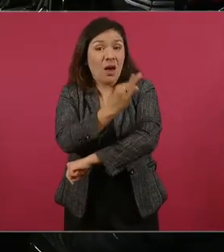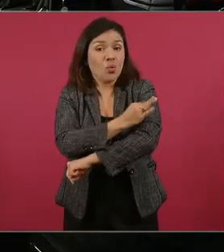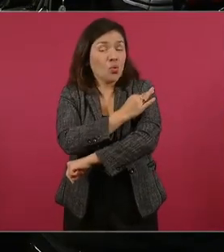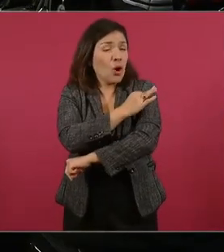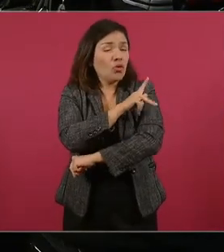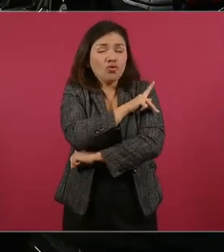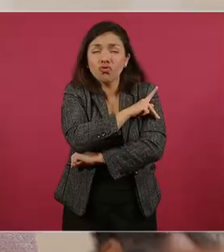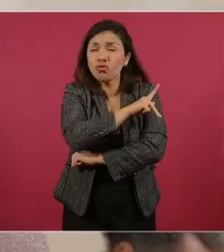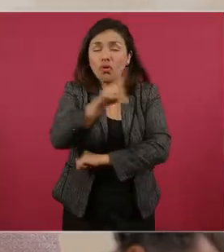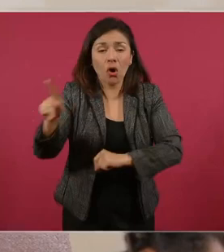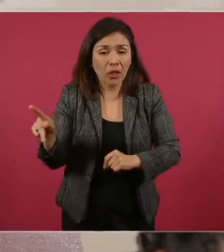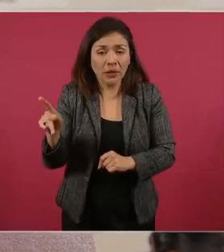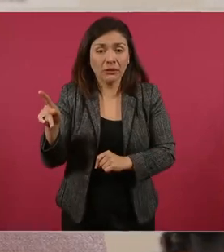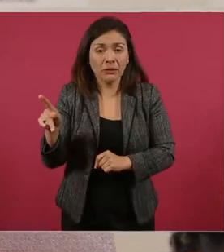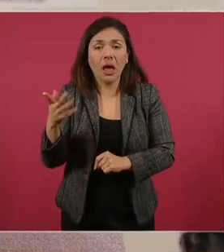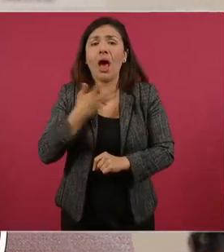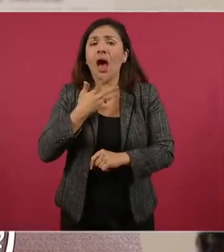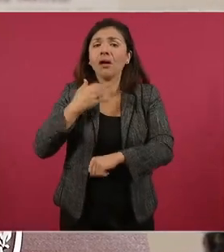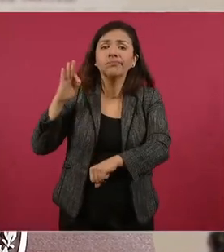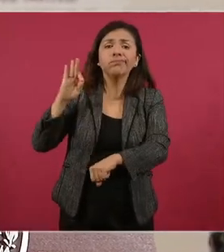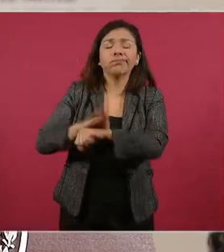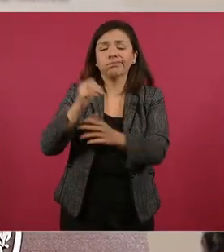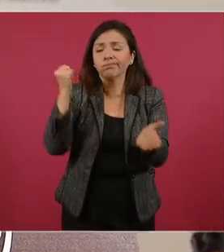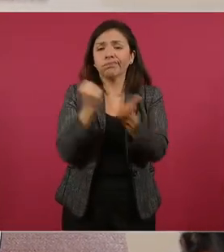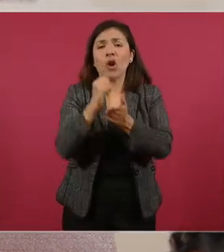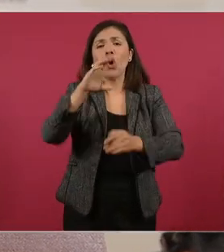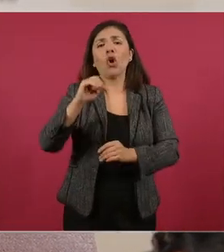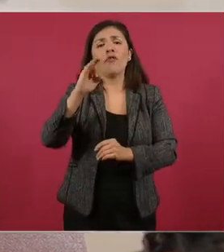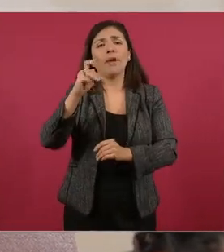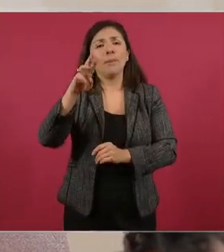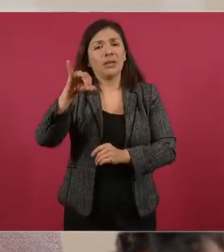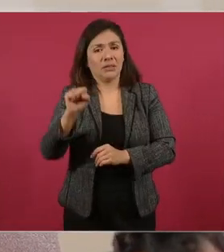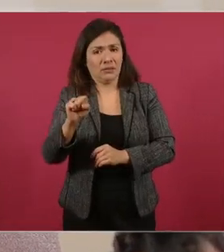aplican tienen autorización de COFEPRIS. Sí.